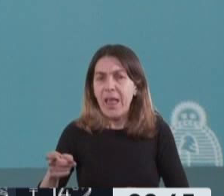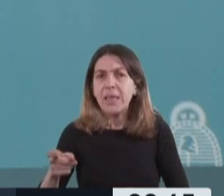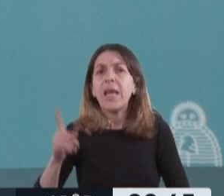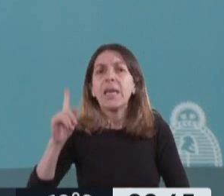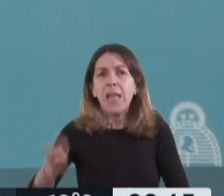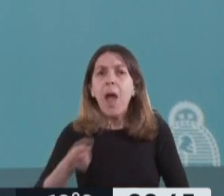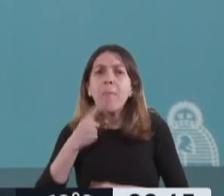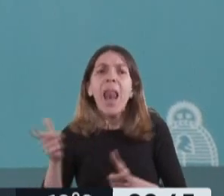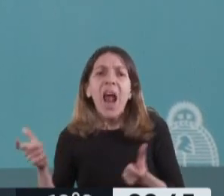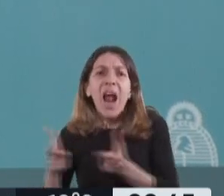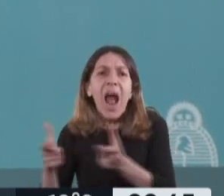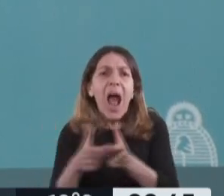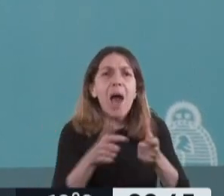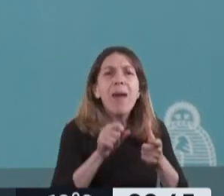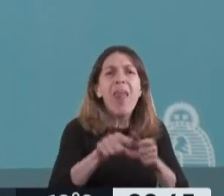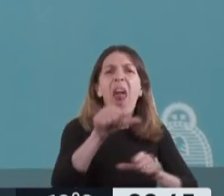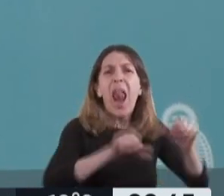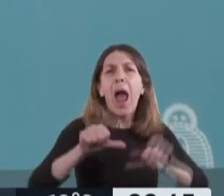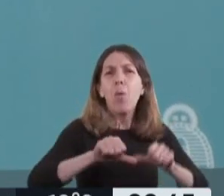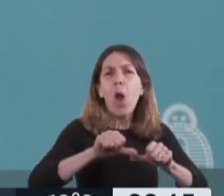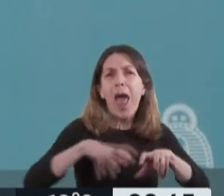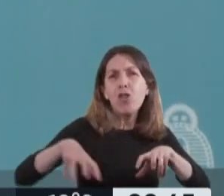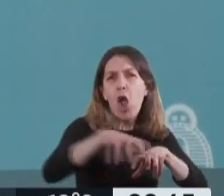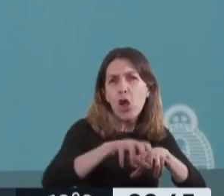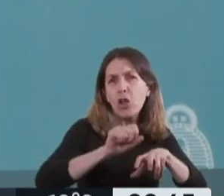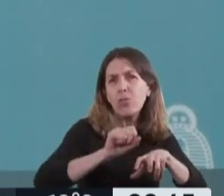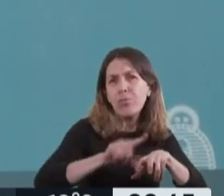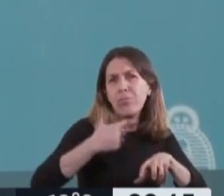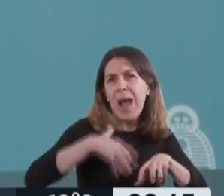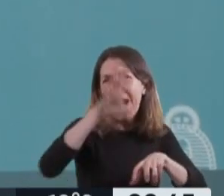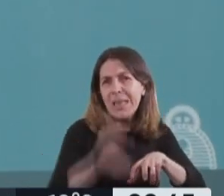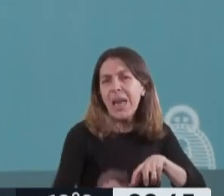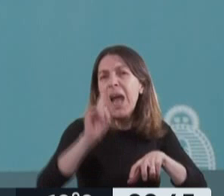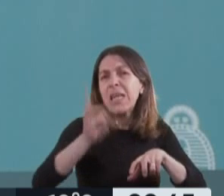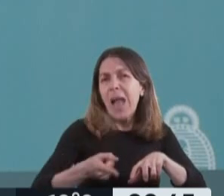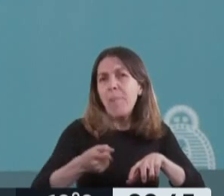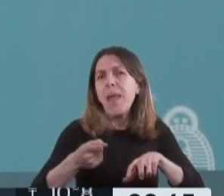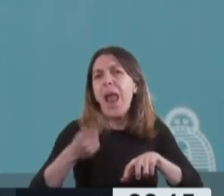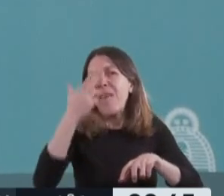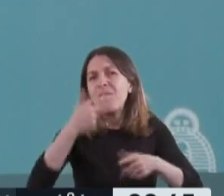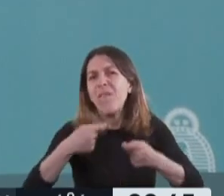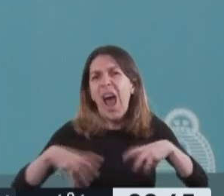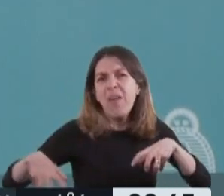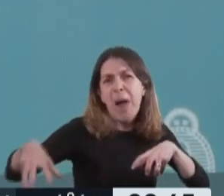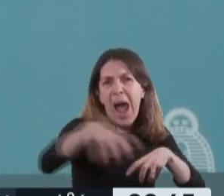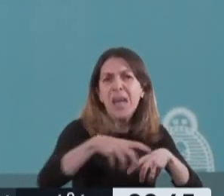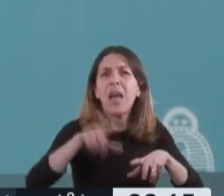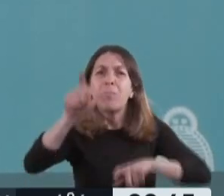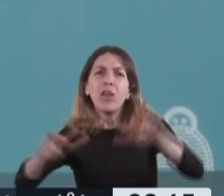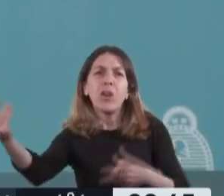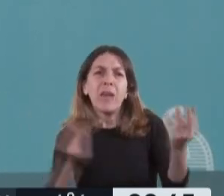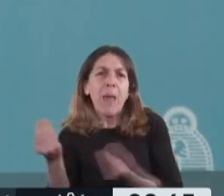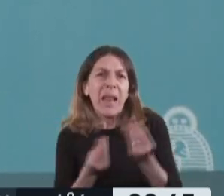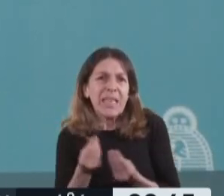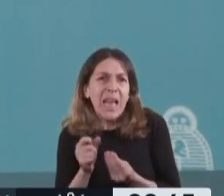las cámaras de laboratorios de argentina sino también toda la cadena de farmacias con los representantes del